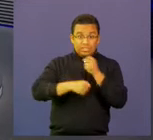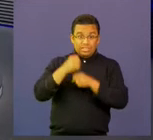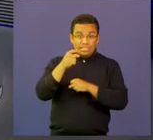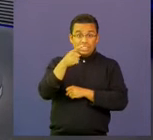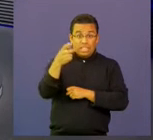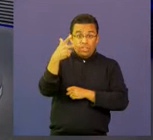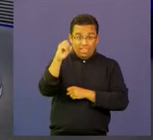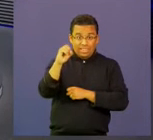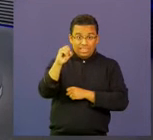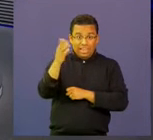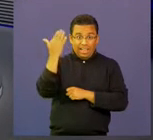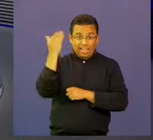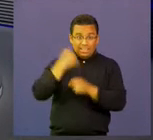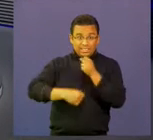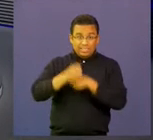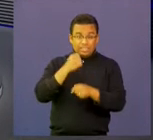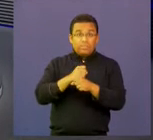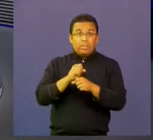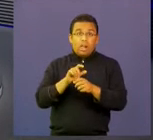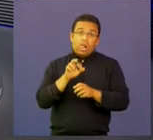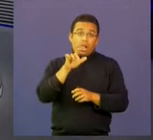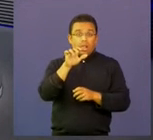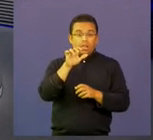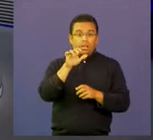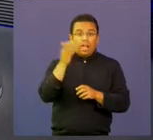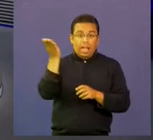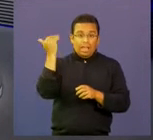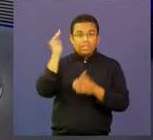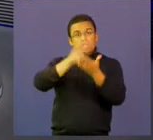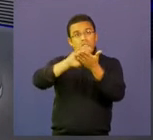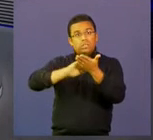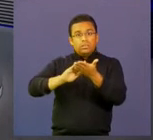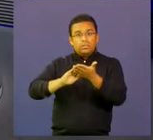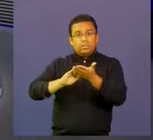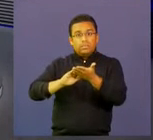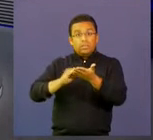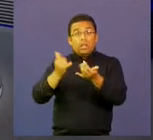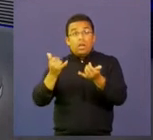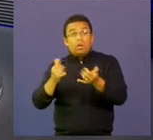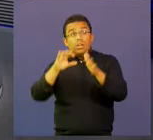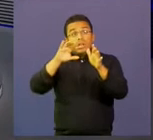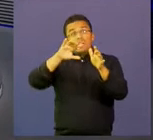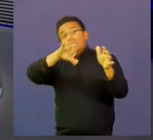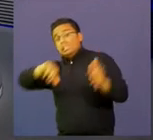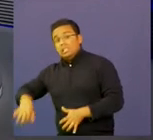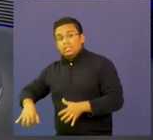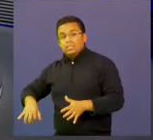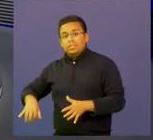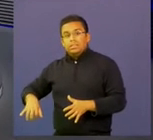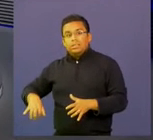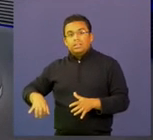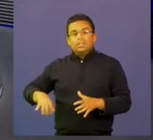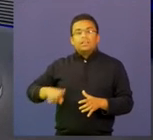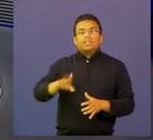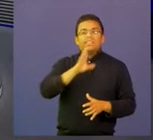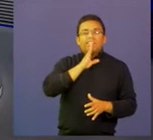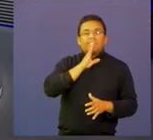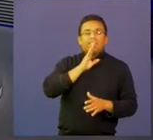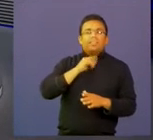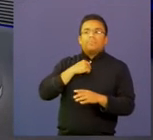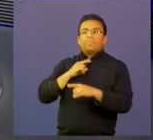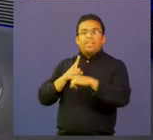y ahora para quitarla, y desde entonces para quitarla, se necesitaba permiso de las tres iglesias que